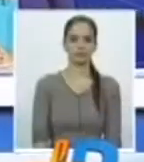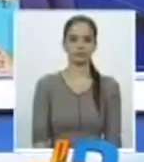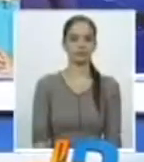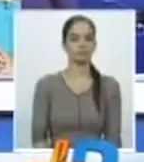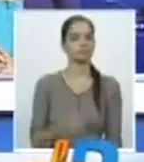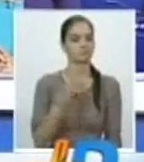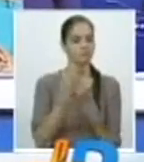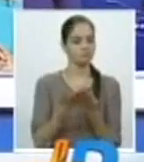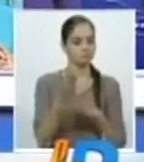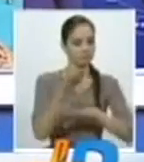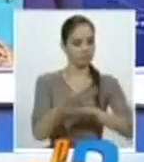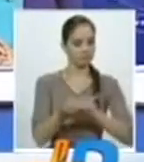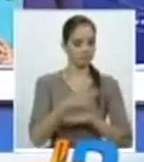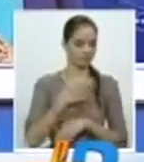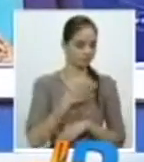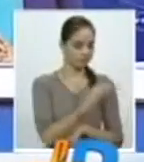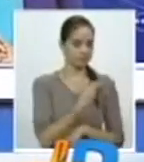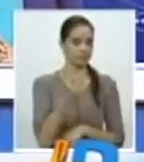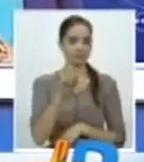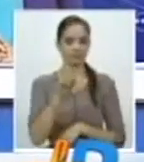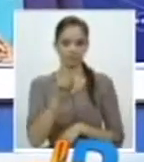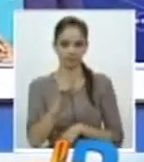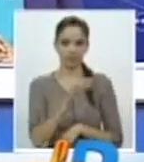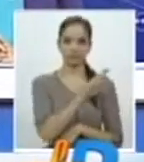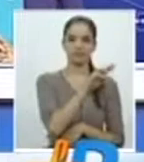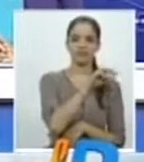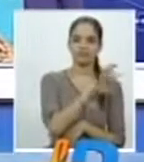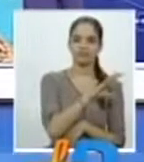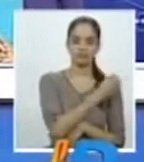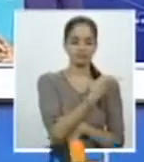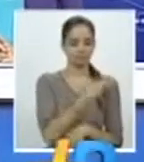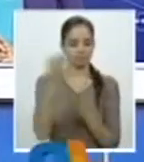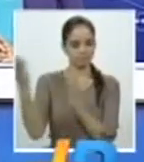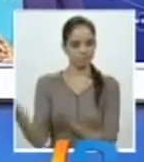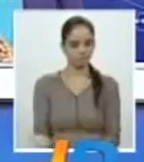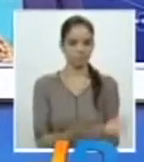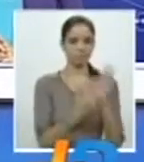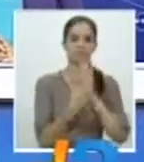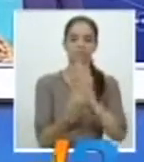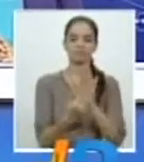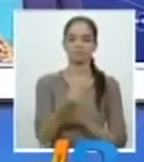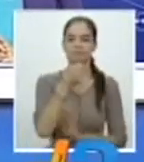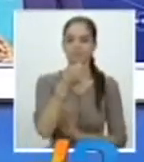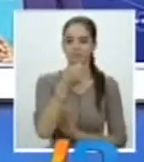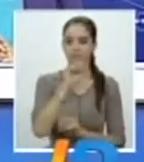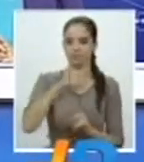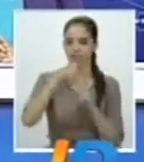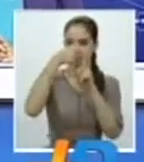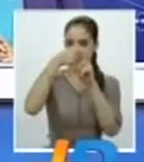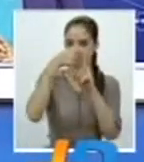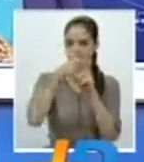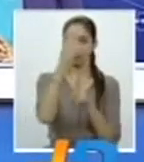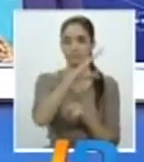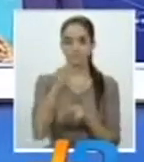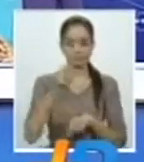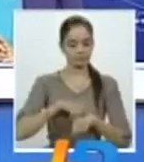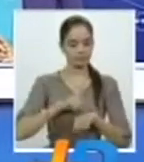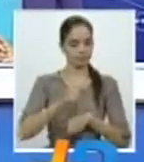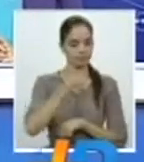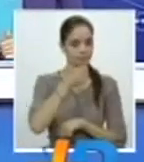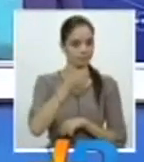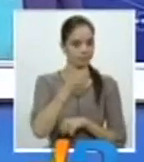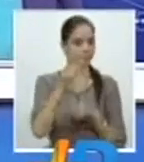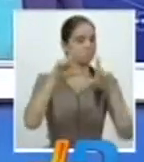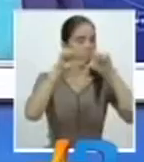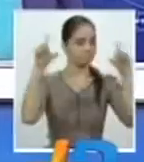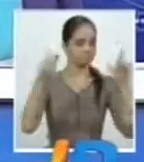Muy buenas tardes, Sofi Plaza y María Fernanda Garnica, les damos la bienvenida a la presente emisión de Más Pacífico. Es tiempo de noticias, estos son